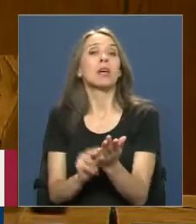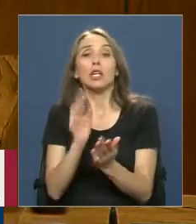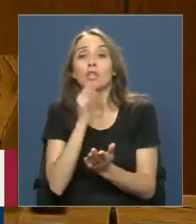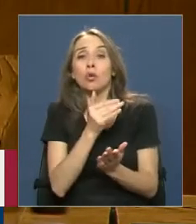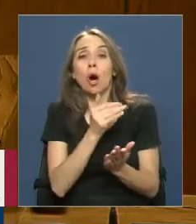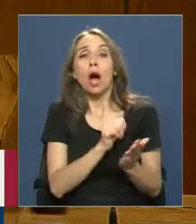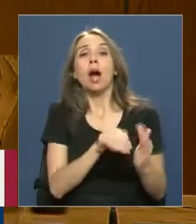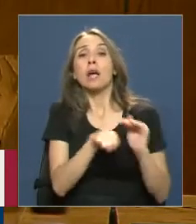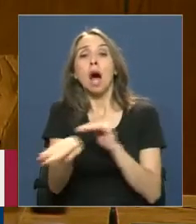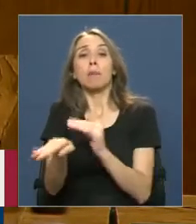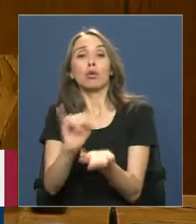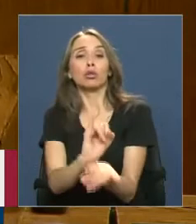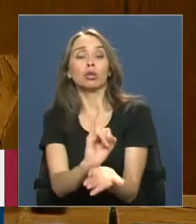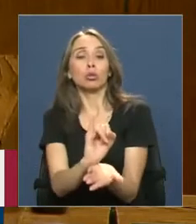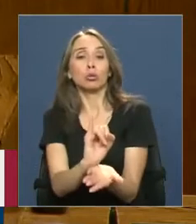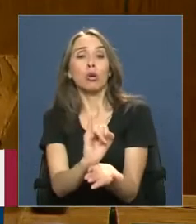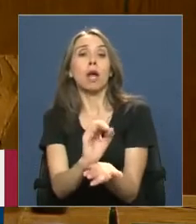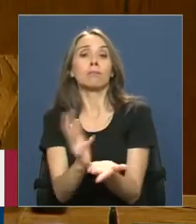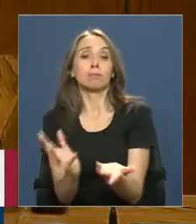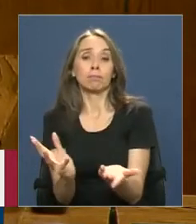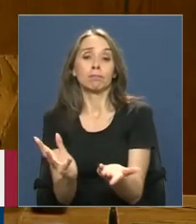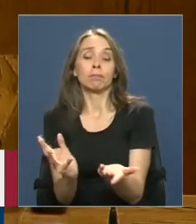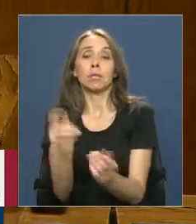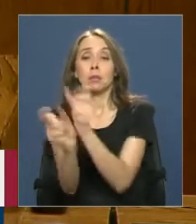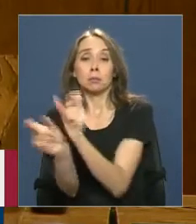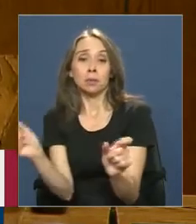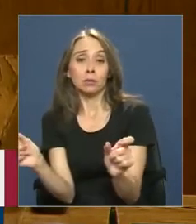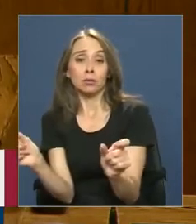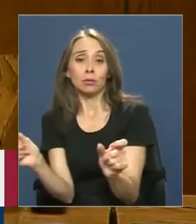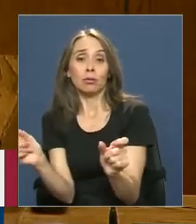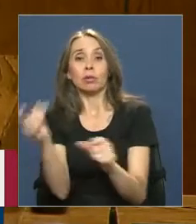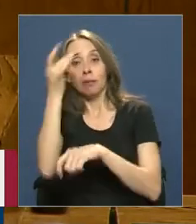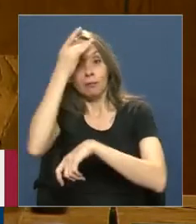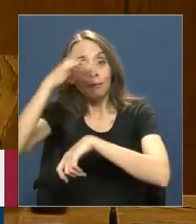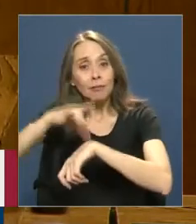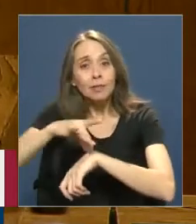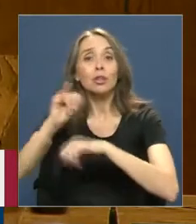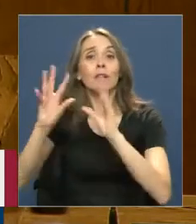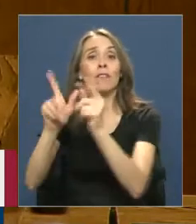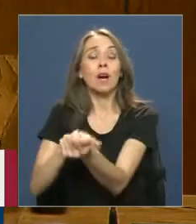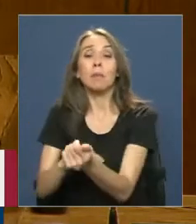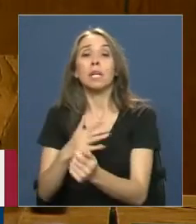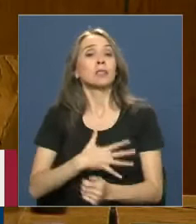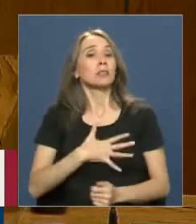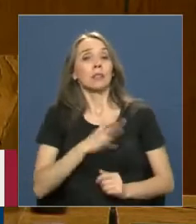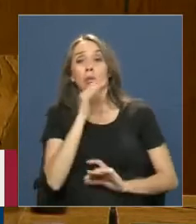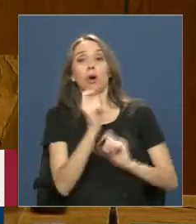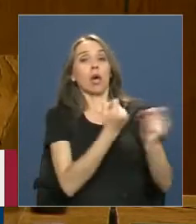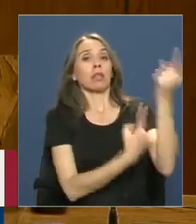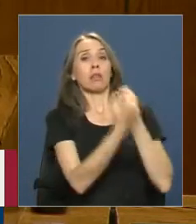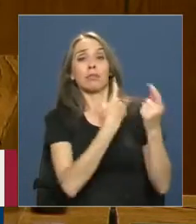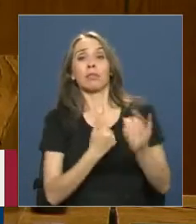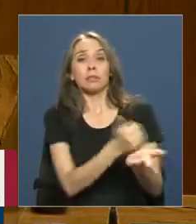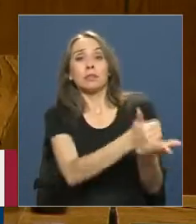institucionalidad, generando una importante indefensión para los pacientes y para la familia. Por los argumentos